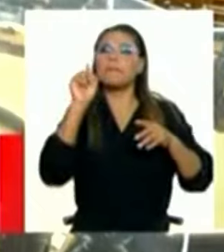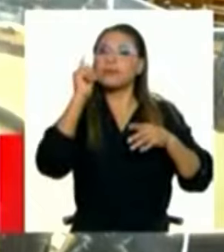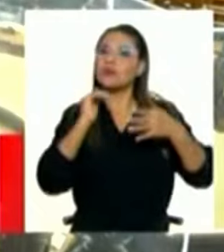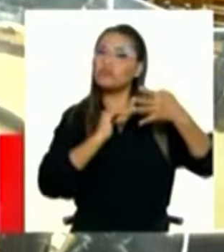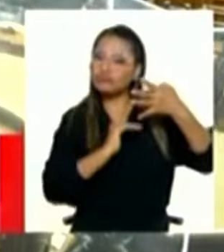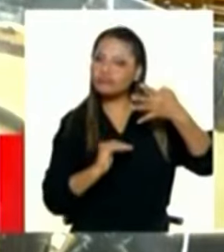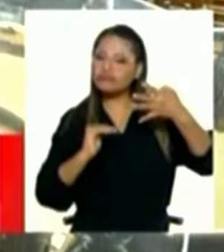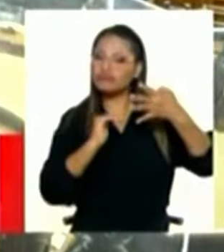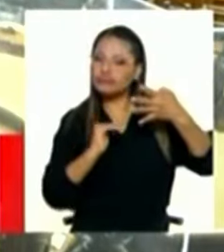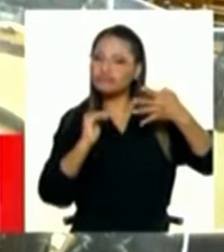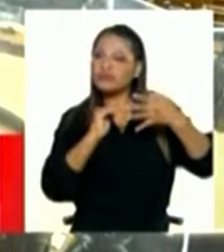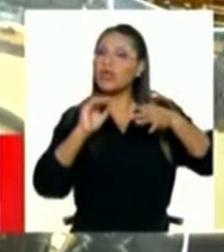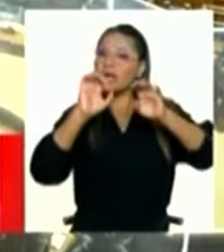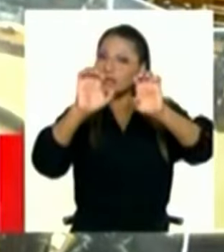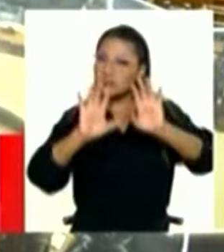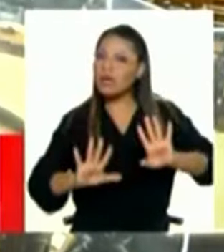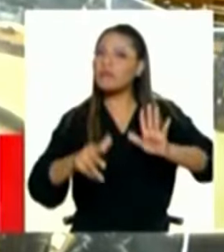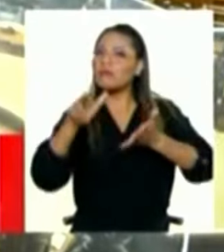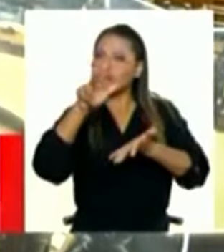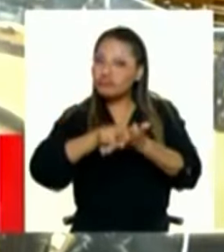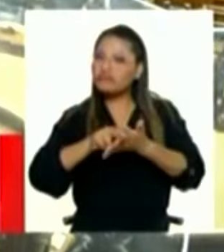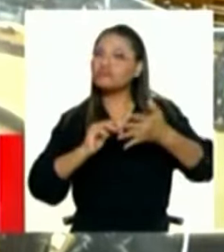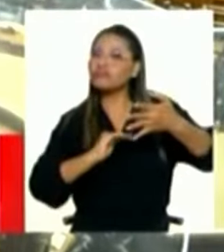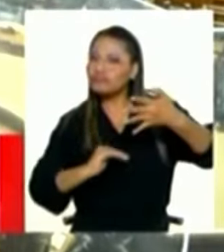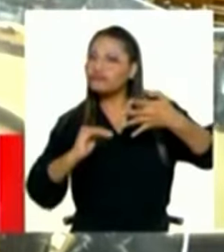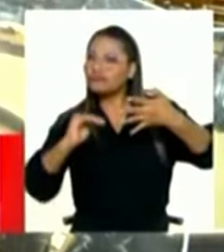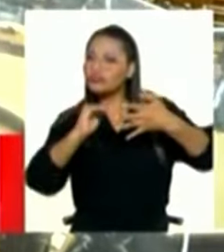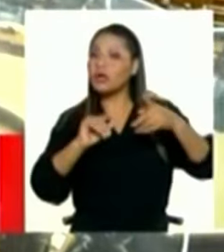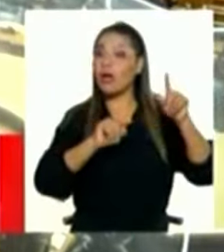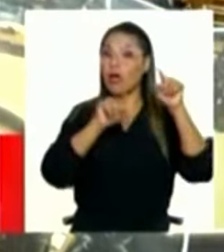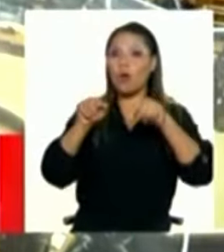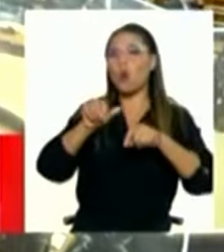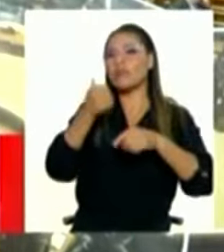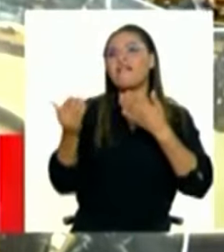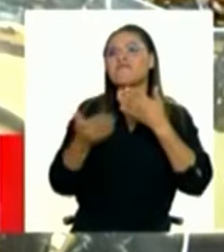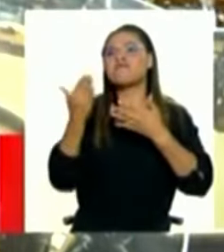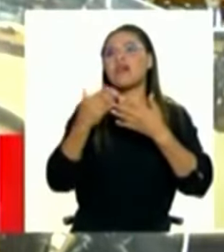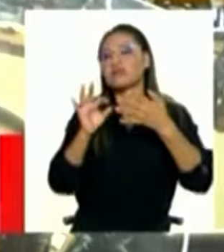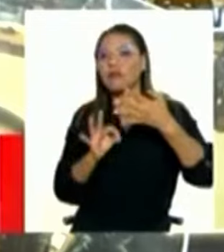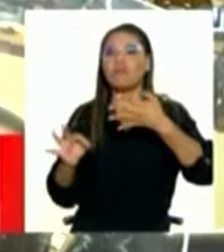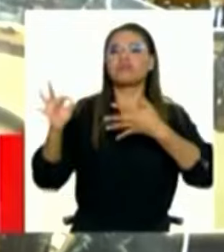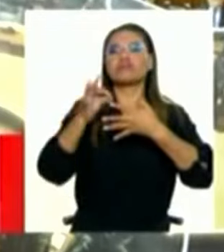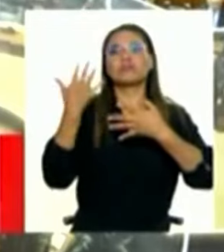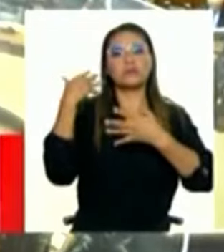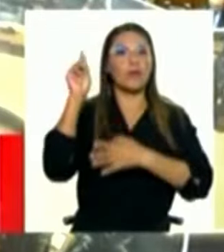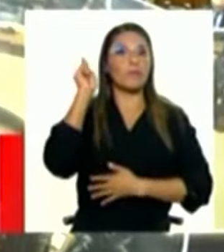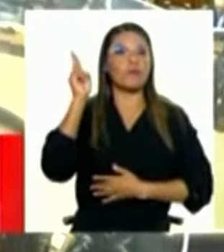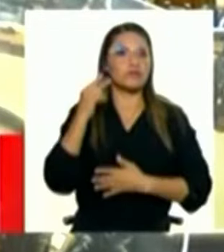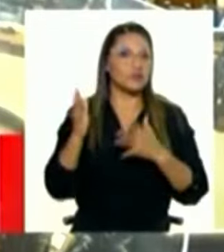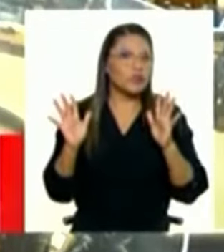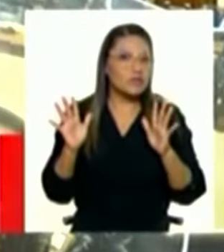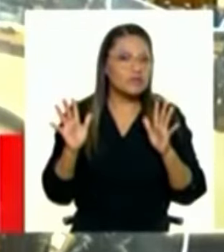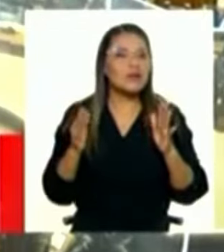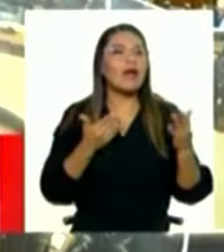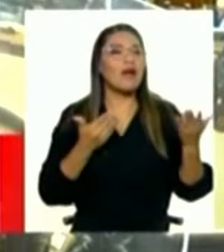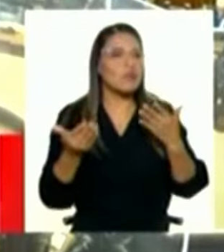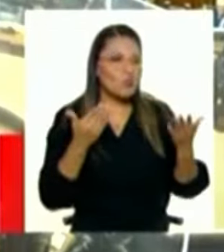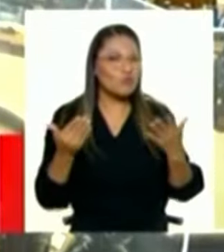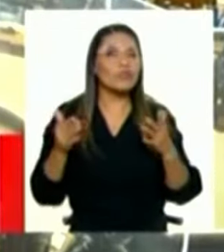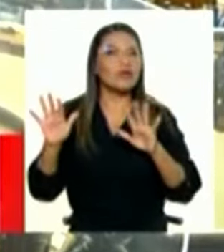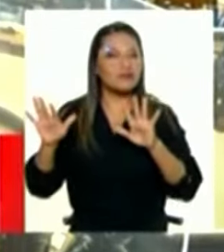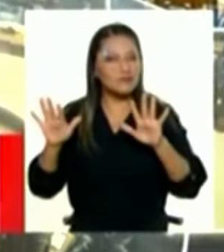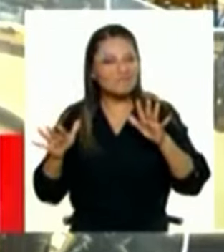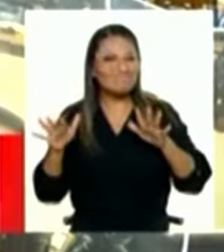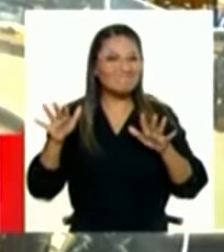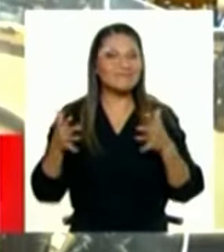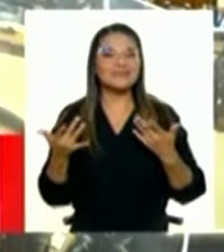las bancadas de izquierda, básicamente las bancadas de Bloque Magisterial Perú Libre, que son básicamente maestros, han respaldado, hicieron una